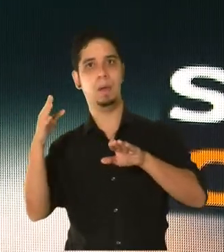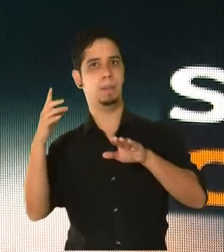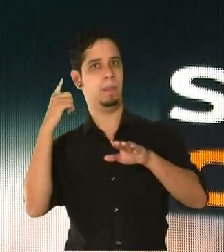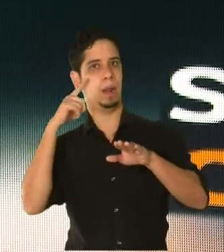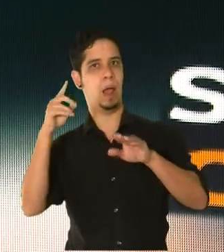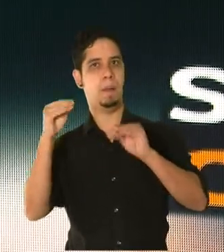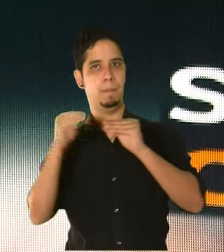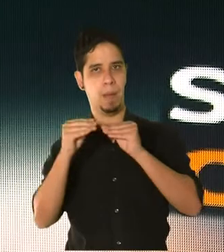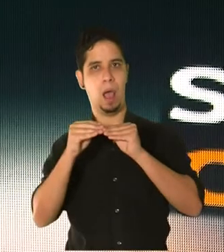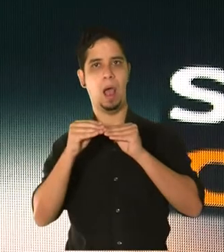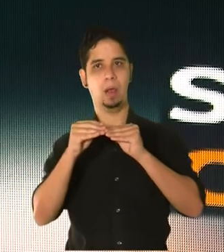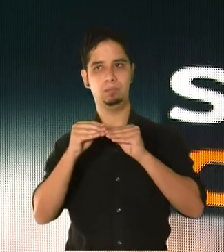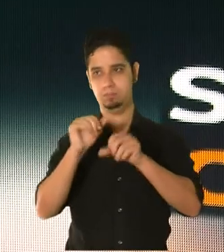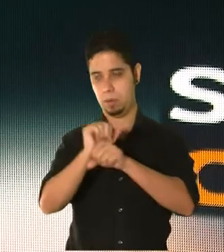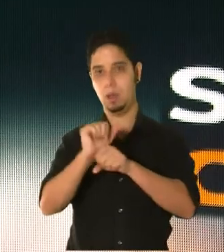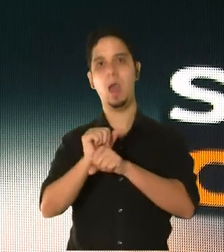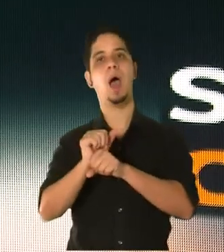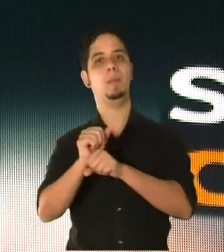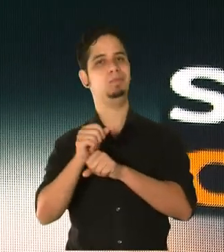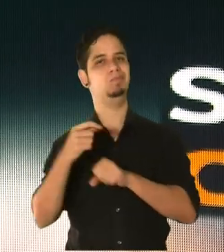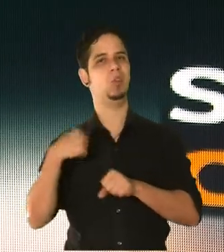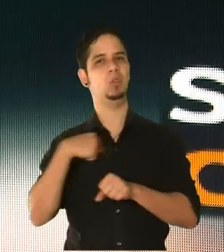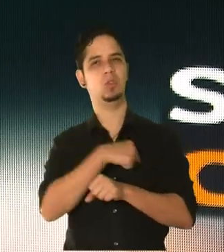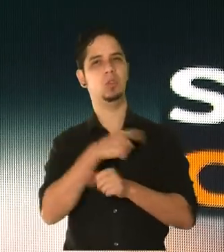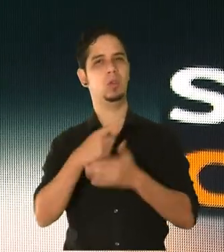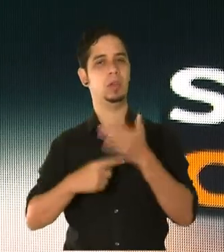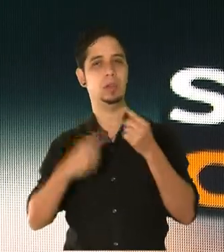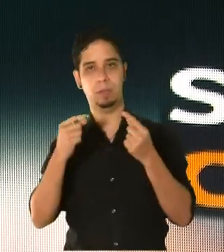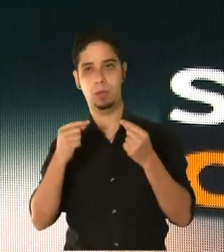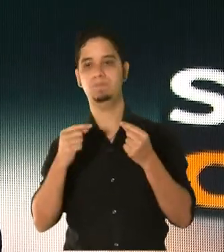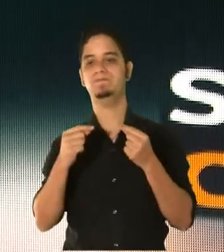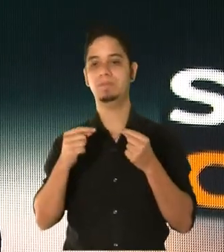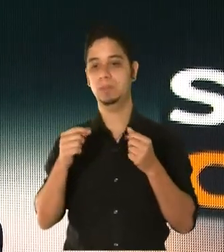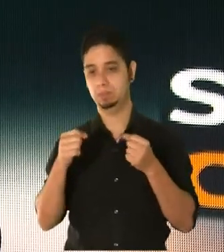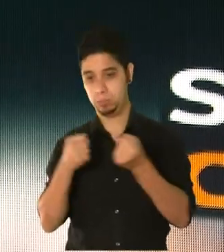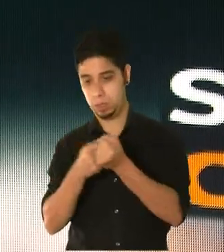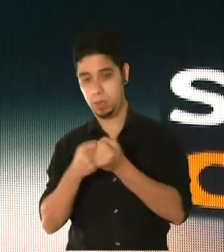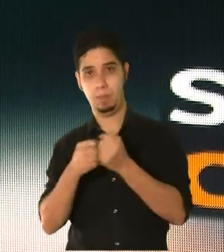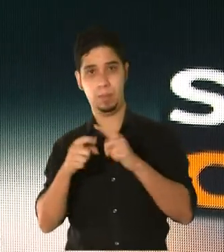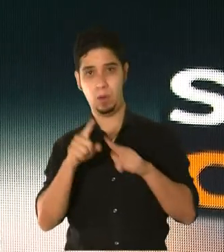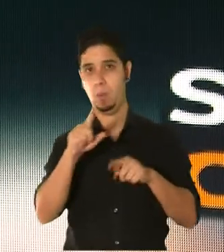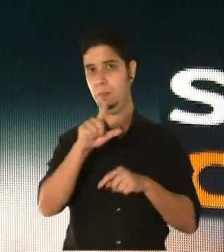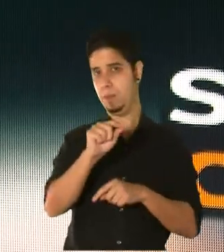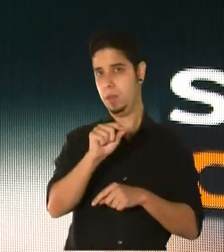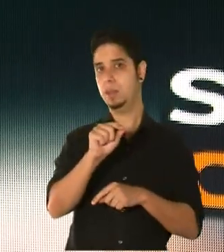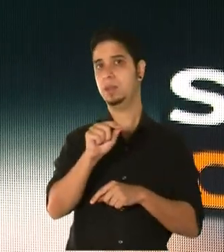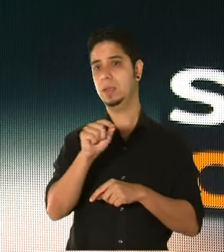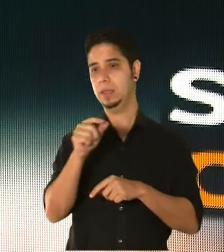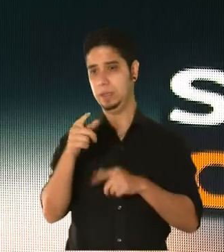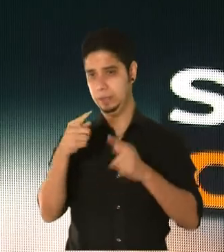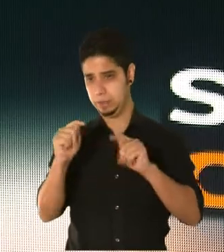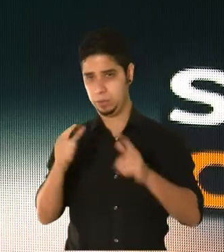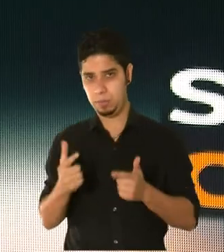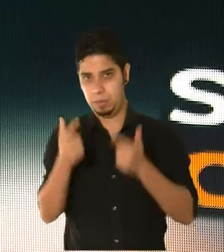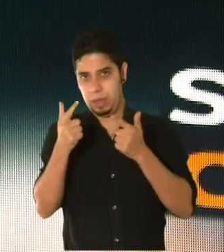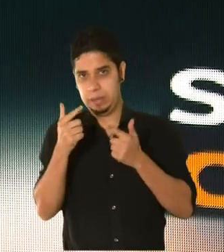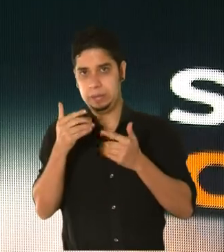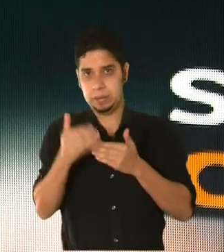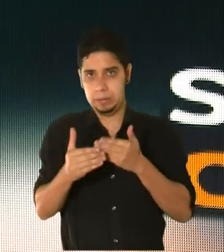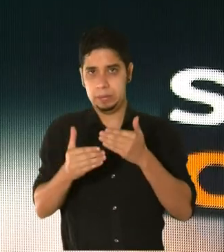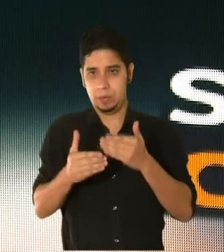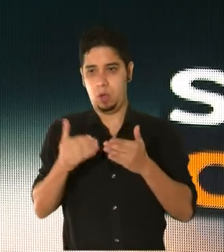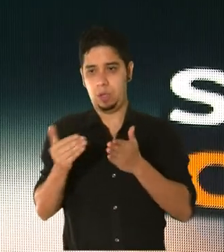como nosotros calculamos como un 20 a un 25 por ciento no pudieron sobrevivir les están todavía tratando de ver si pueden volver a montar su negocio